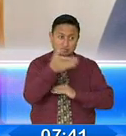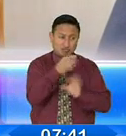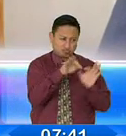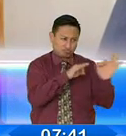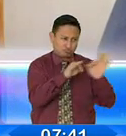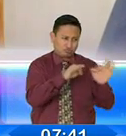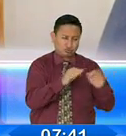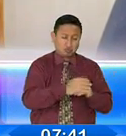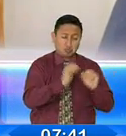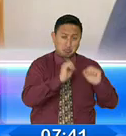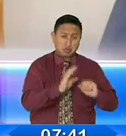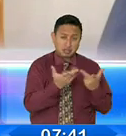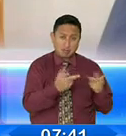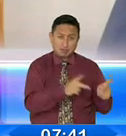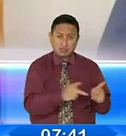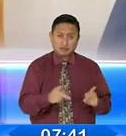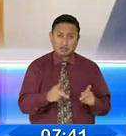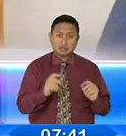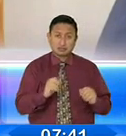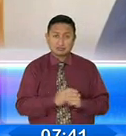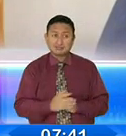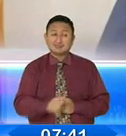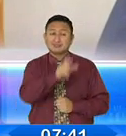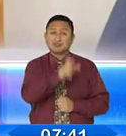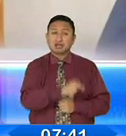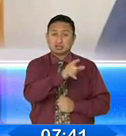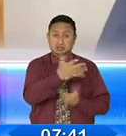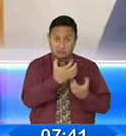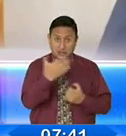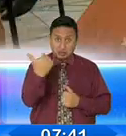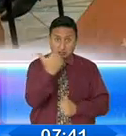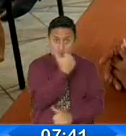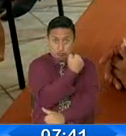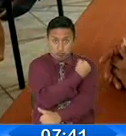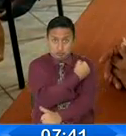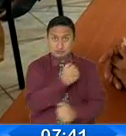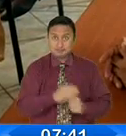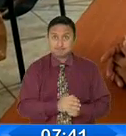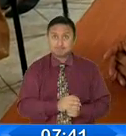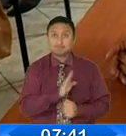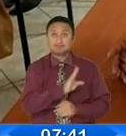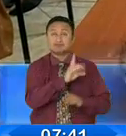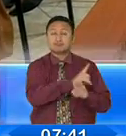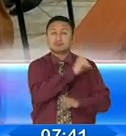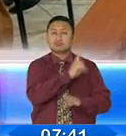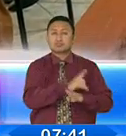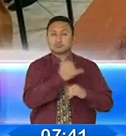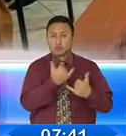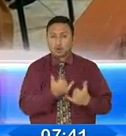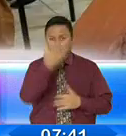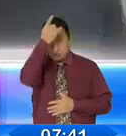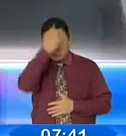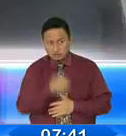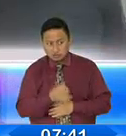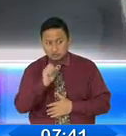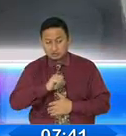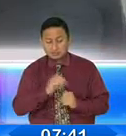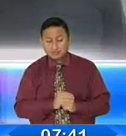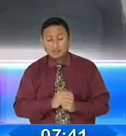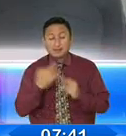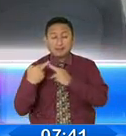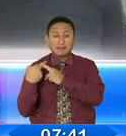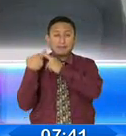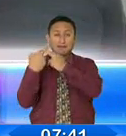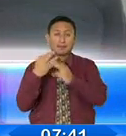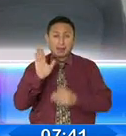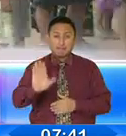y poder planificar ya con la gente que desea vacunarse. Los dirigentes dicen que la decisión final de vacunarse o no está en manos de los